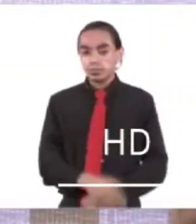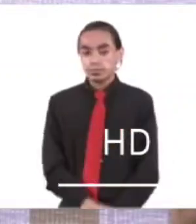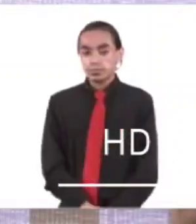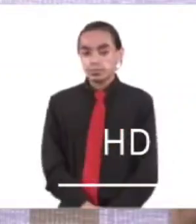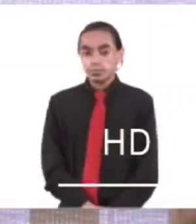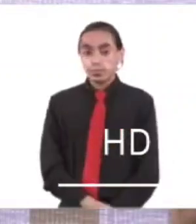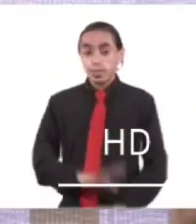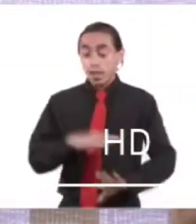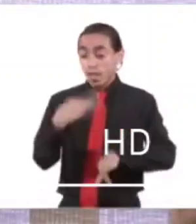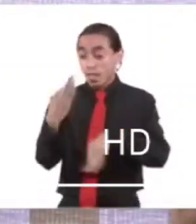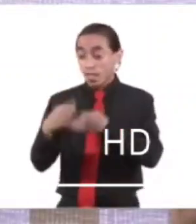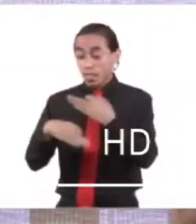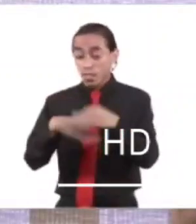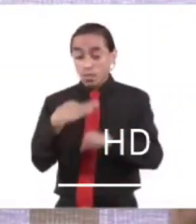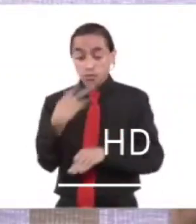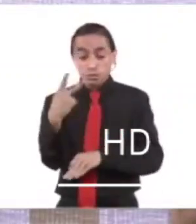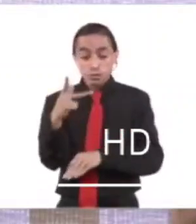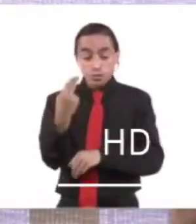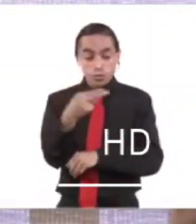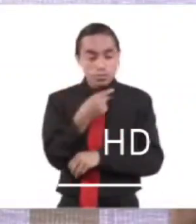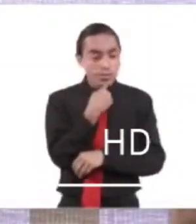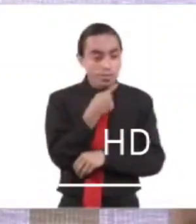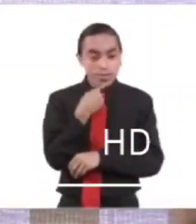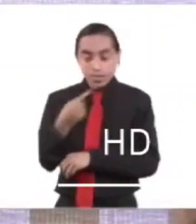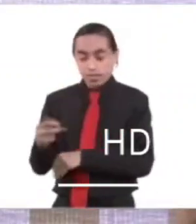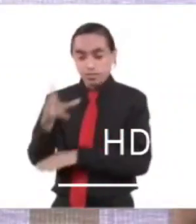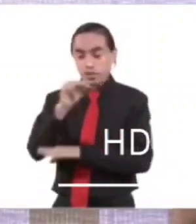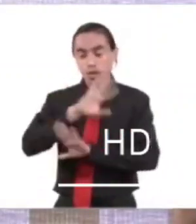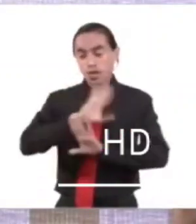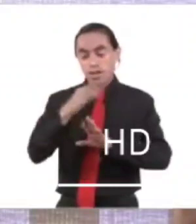a mencionar a todas y todos porque ya están muy presentados.